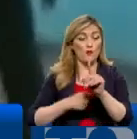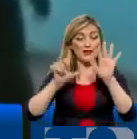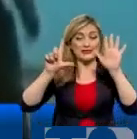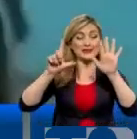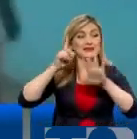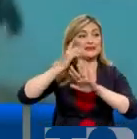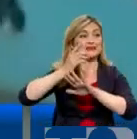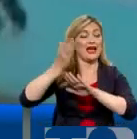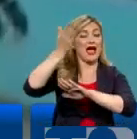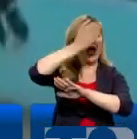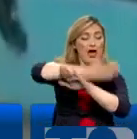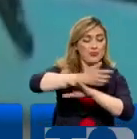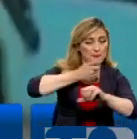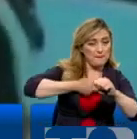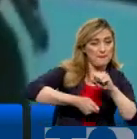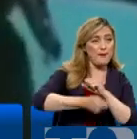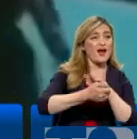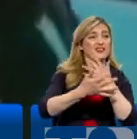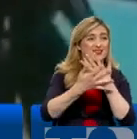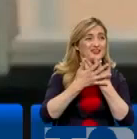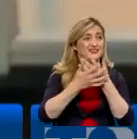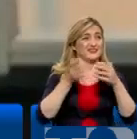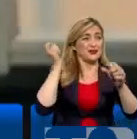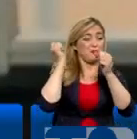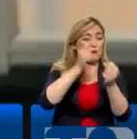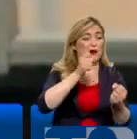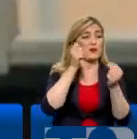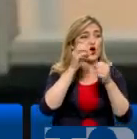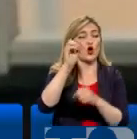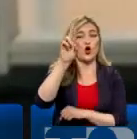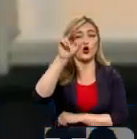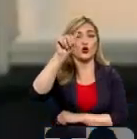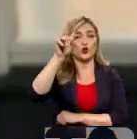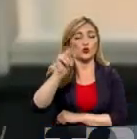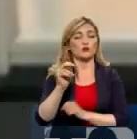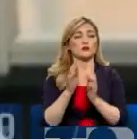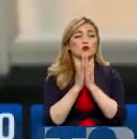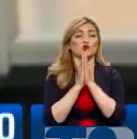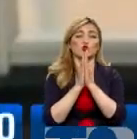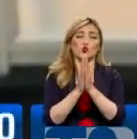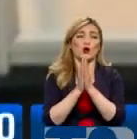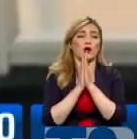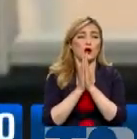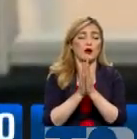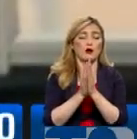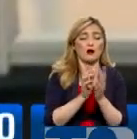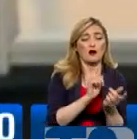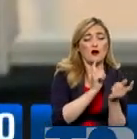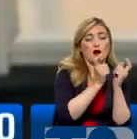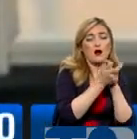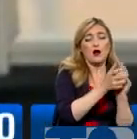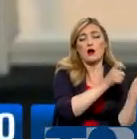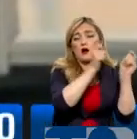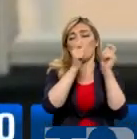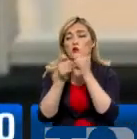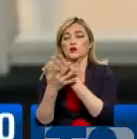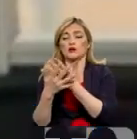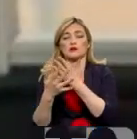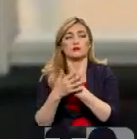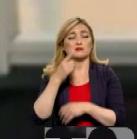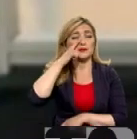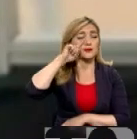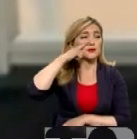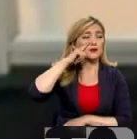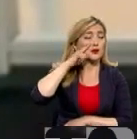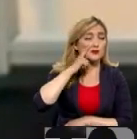7 días antes del asesinato de su compañero, Oren ruega para que sean trasladados a otra cárcel,